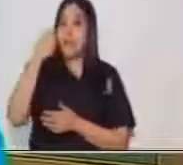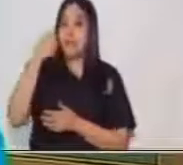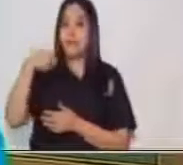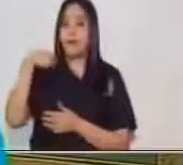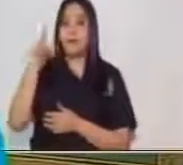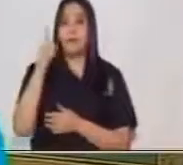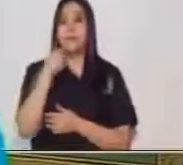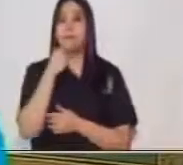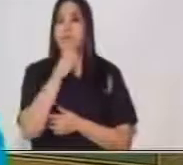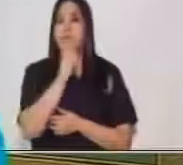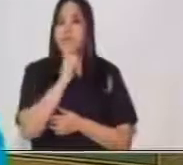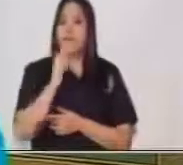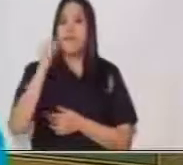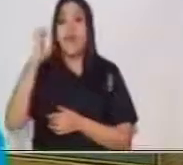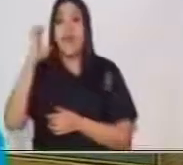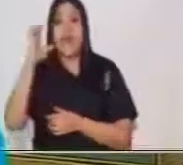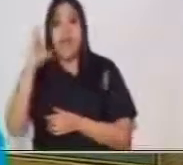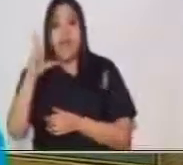el carro